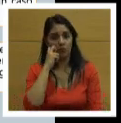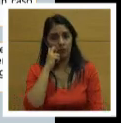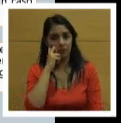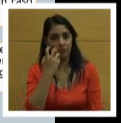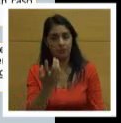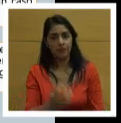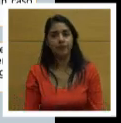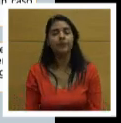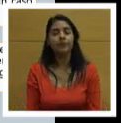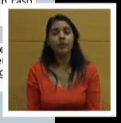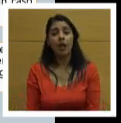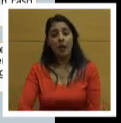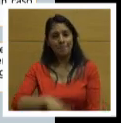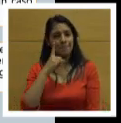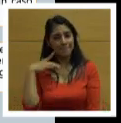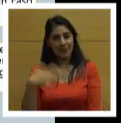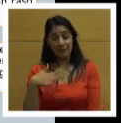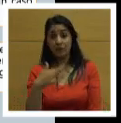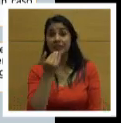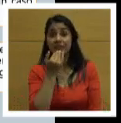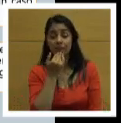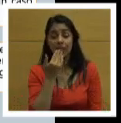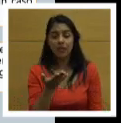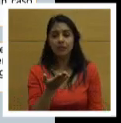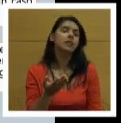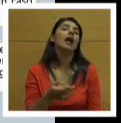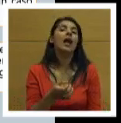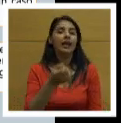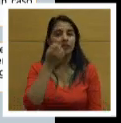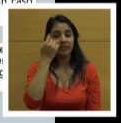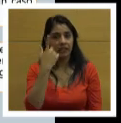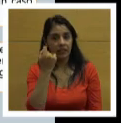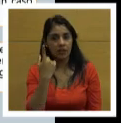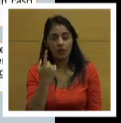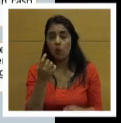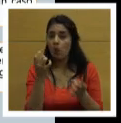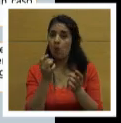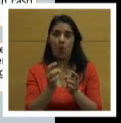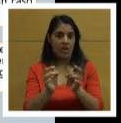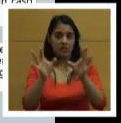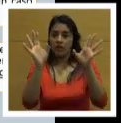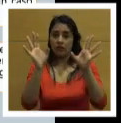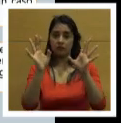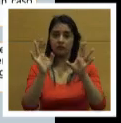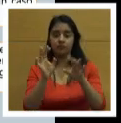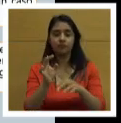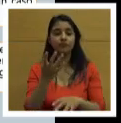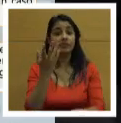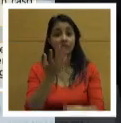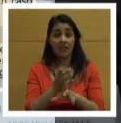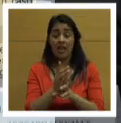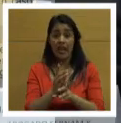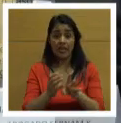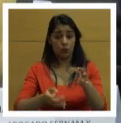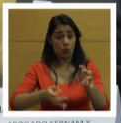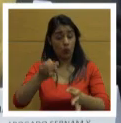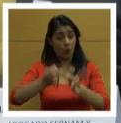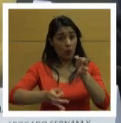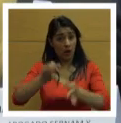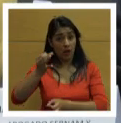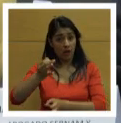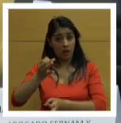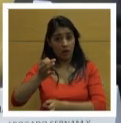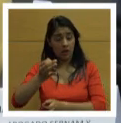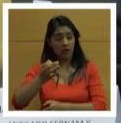Y lo más importante también en este caso es tener consideración que cualquier caso que esté sometido al juzgamiento, ¿no es cierto?, de un operador de